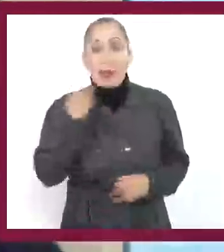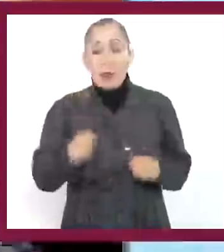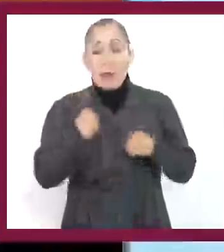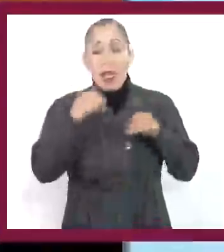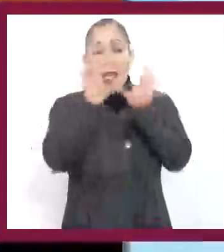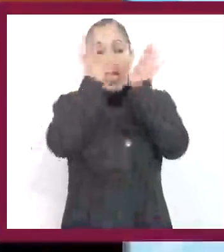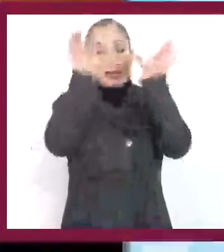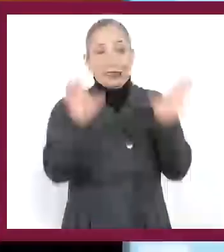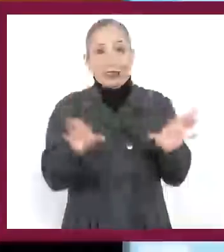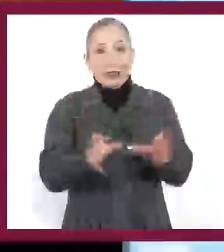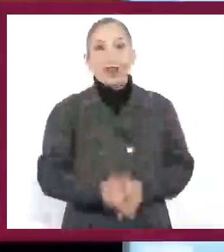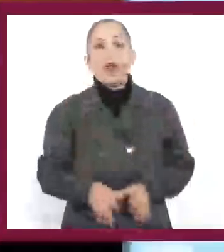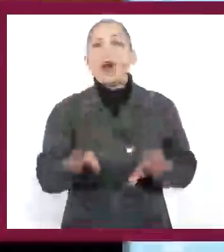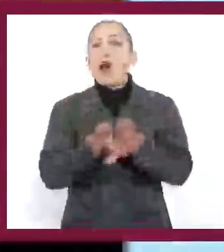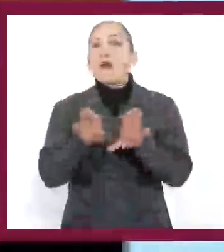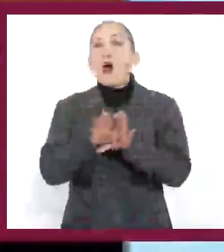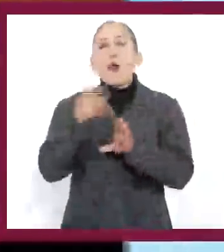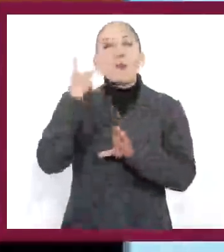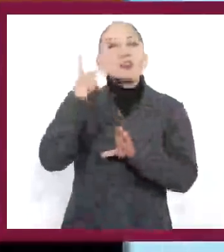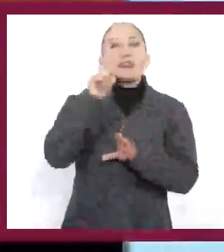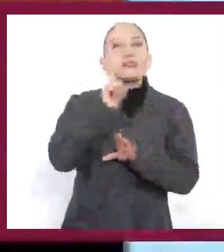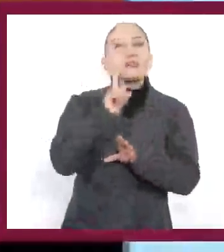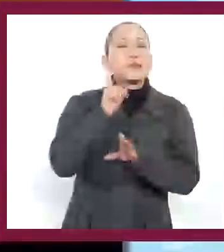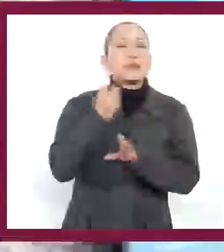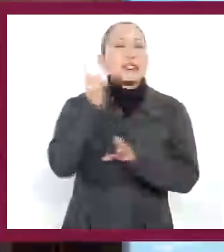castillo. ¿Cómo es un príncipe?